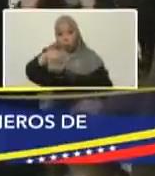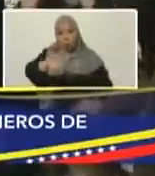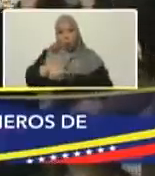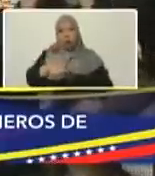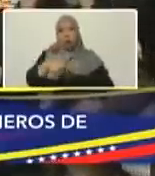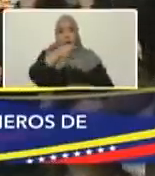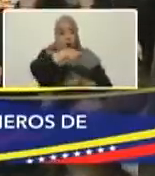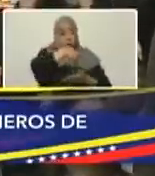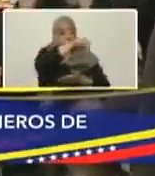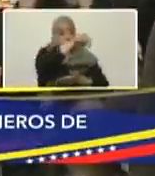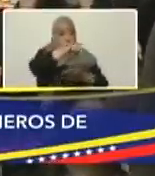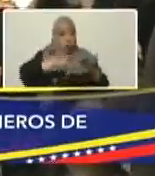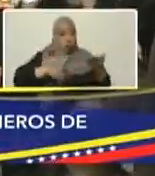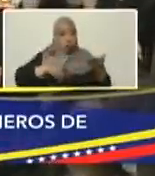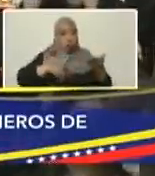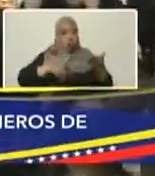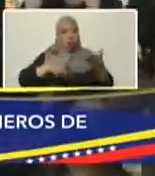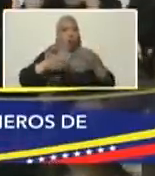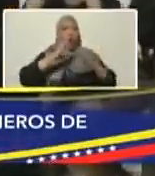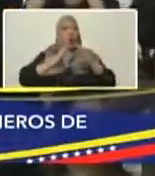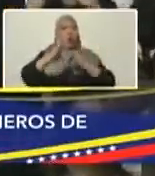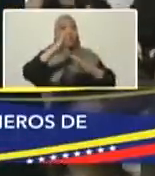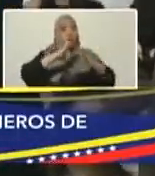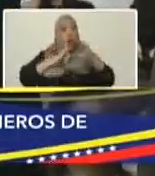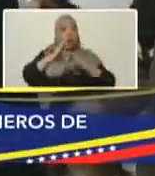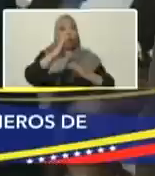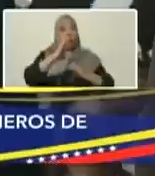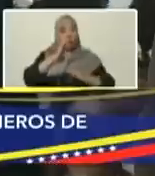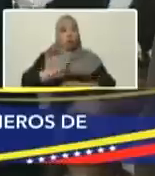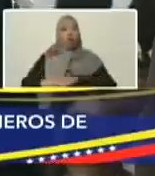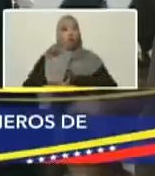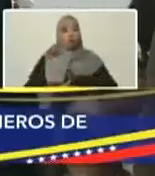habiendo firmado las comunicaciones correspondientes,